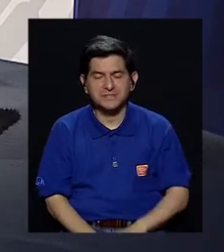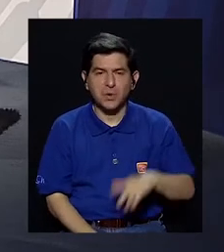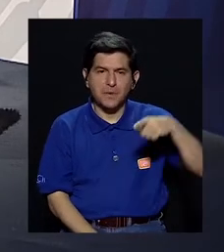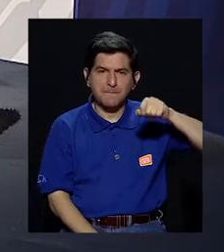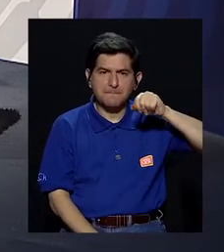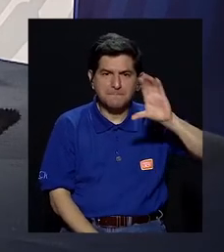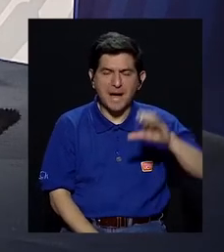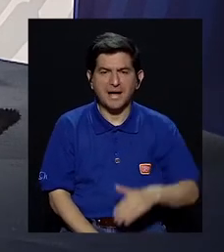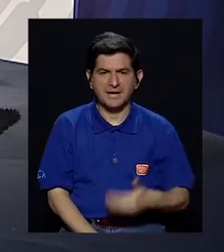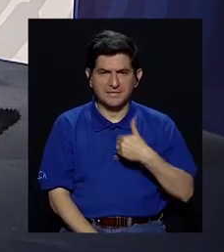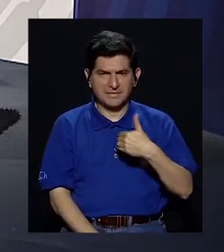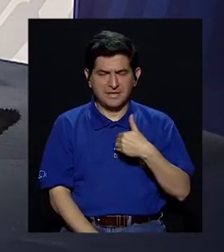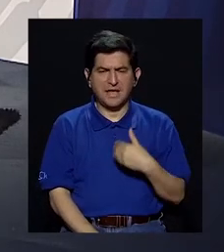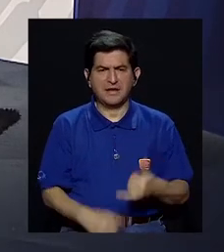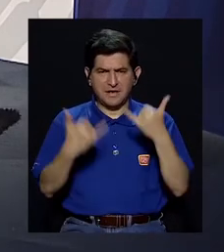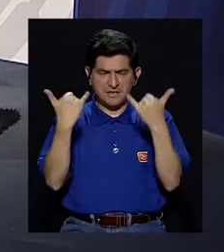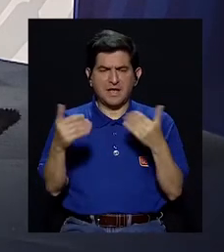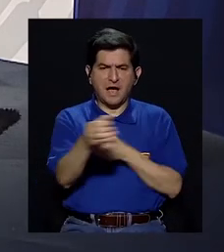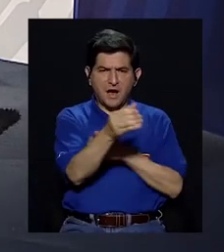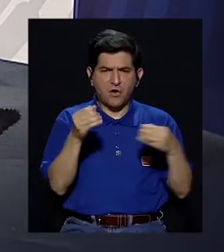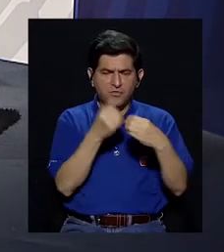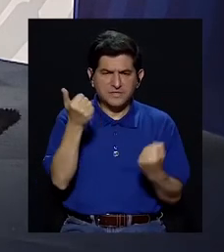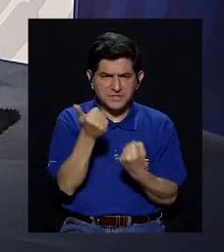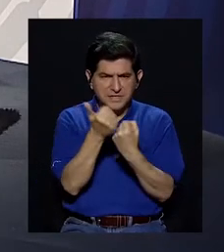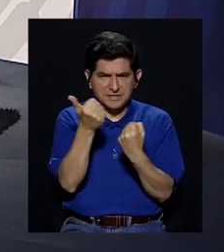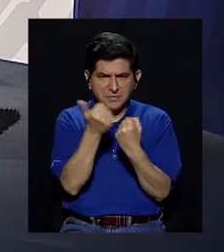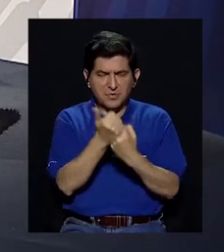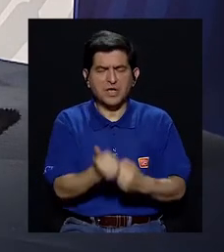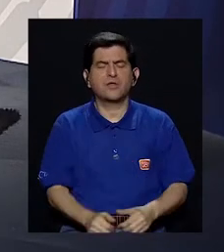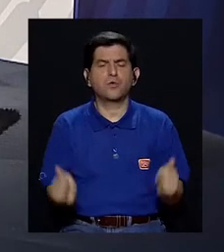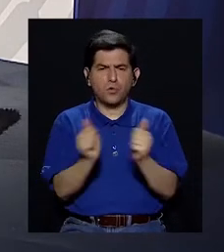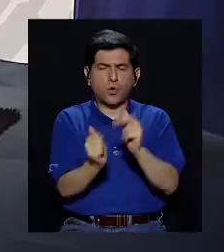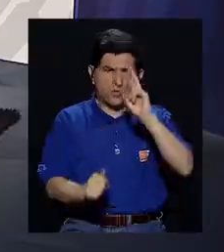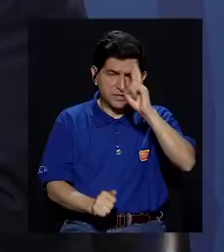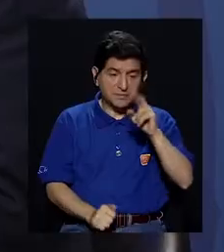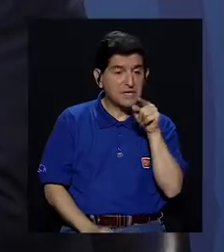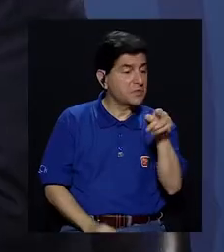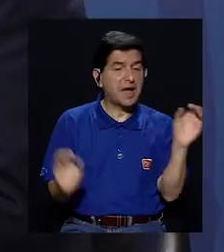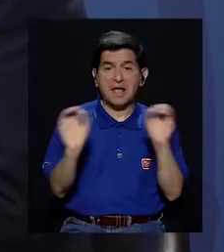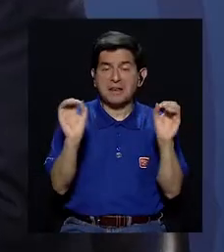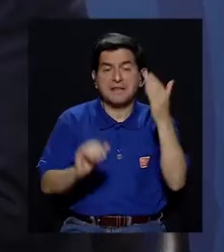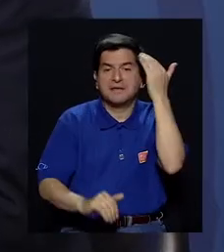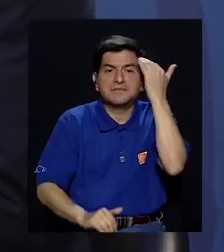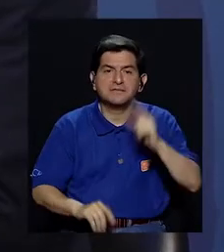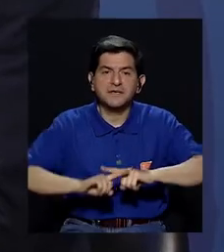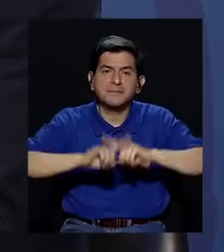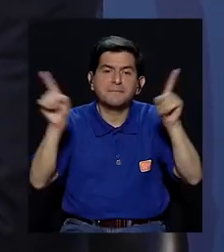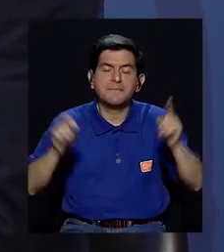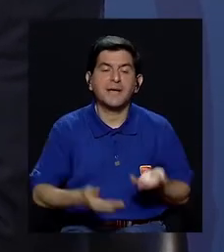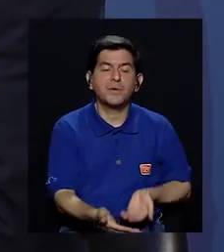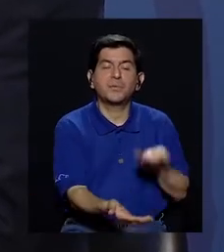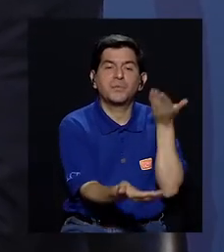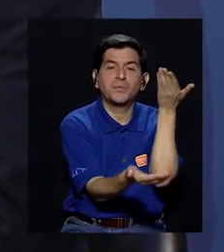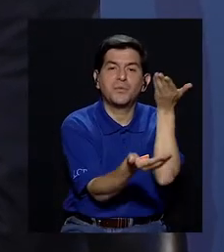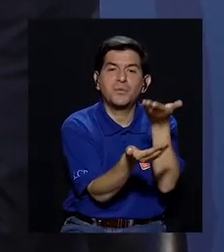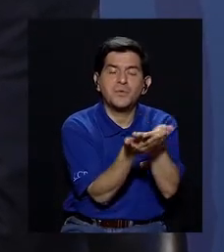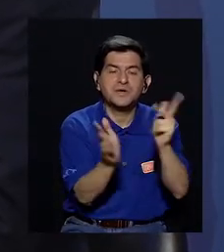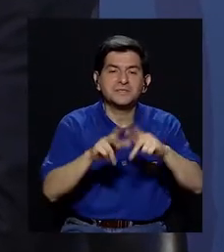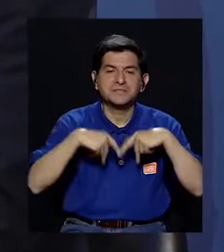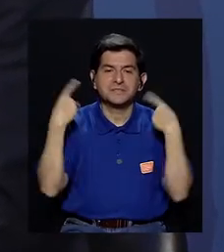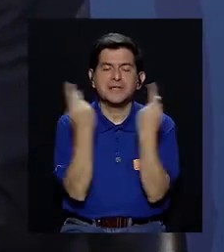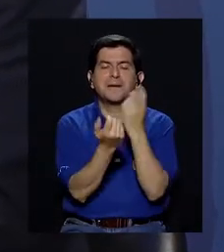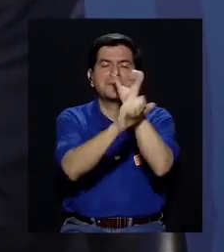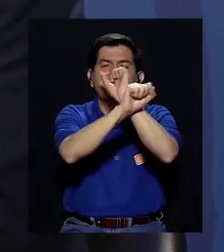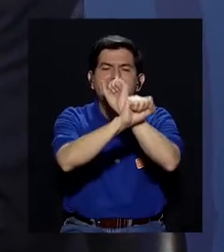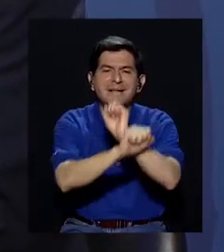inclusive el pac con agencias ya reconocidas respaldando los a él no le conocemos nada sin embargo la propuesta de